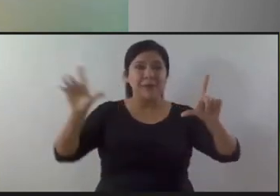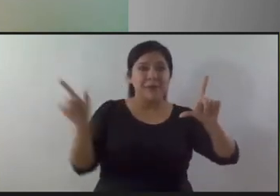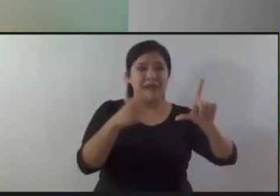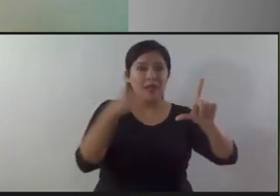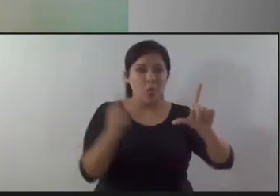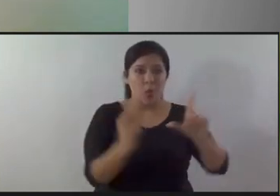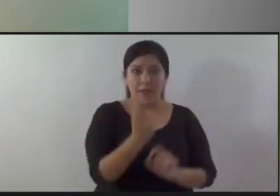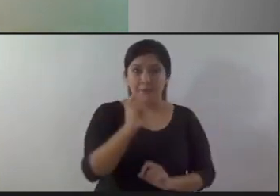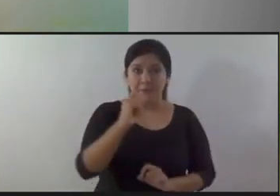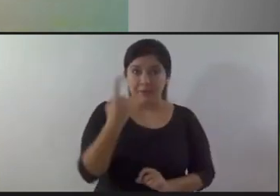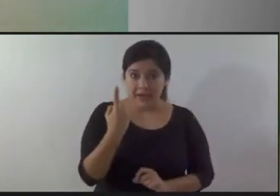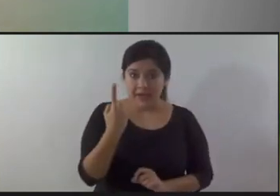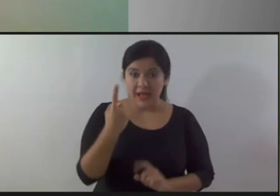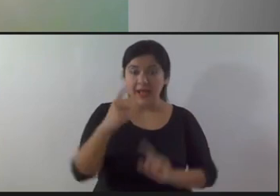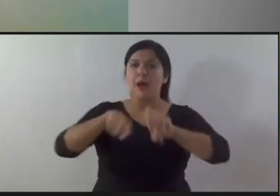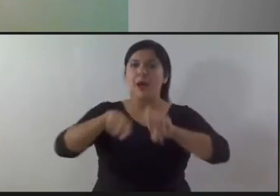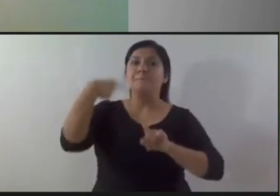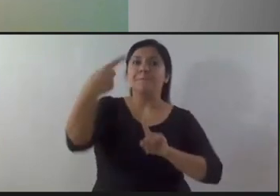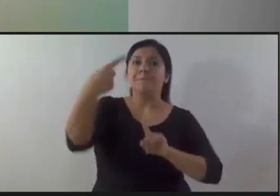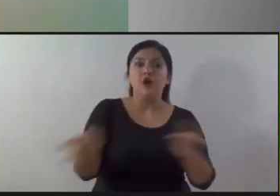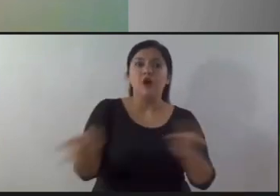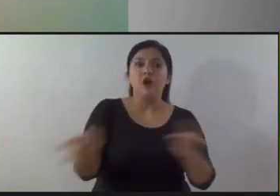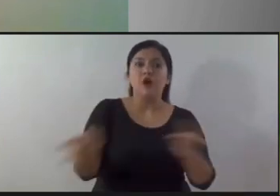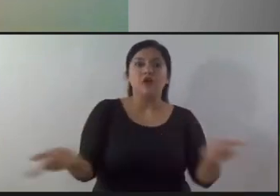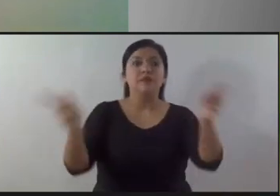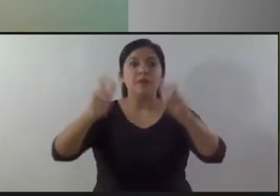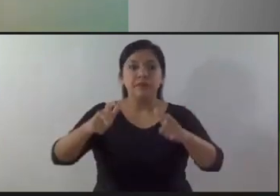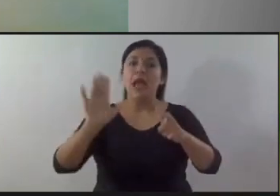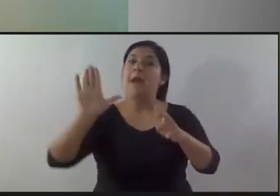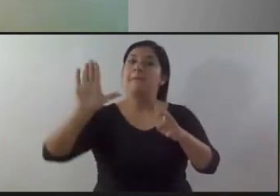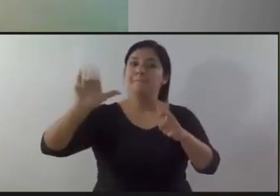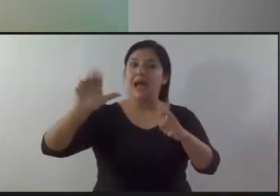próximo encuentro será el martes 15 de